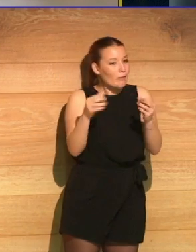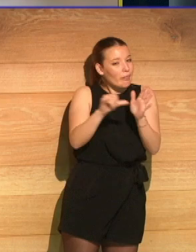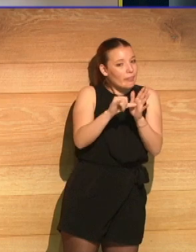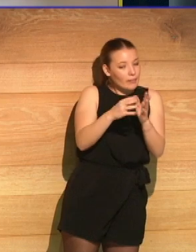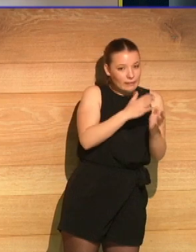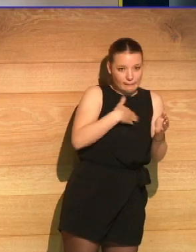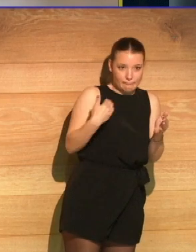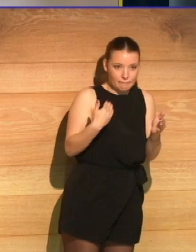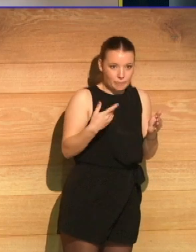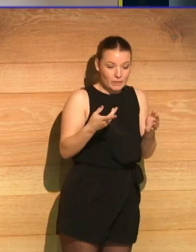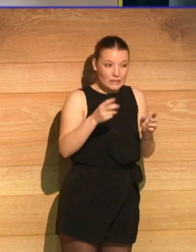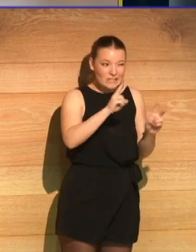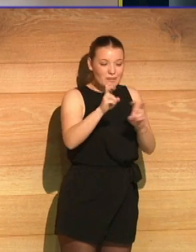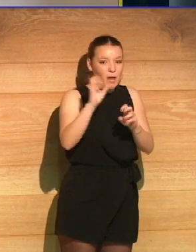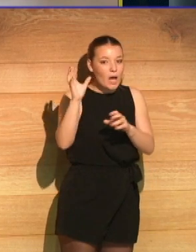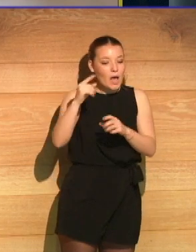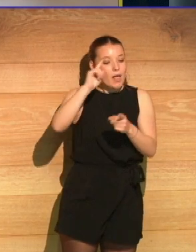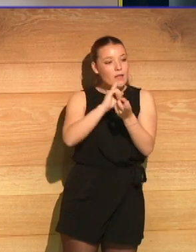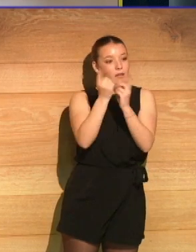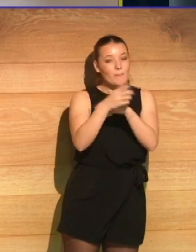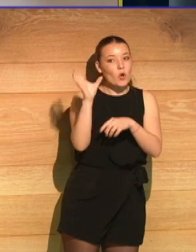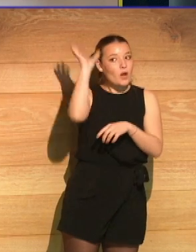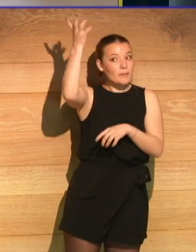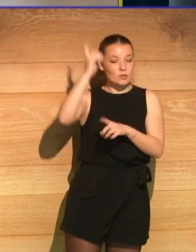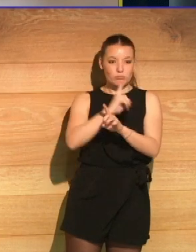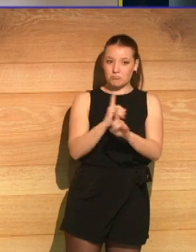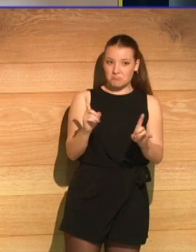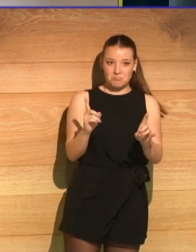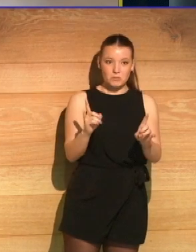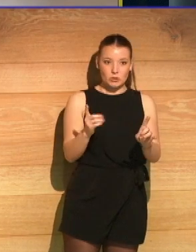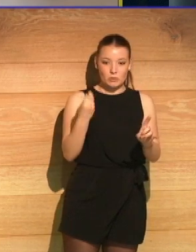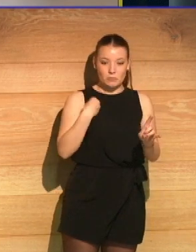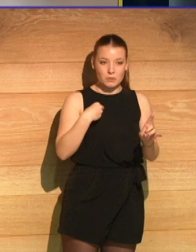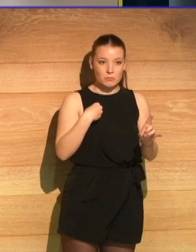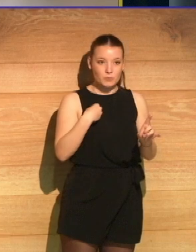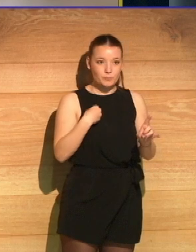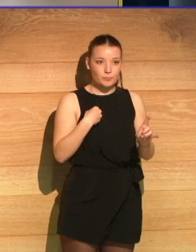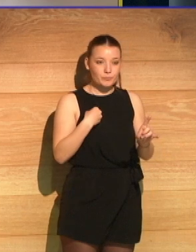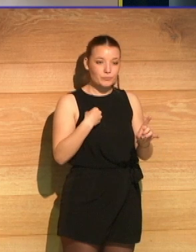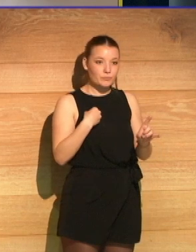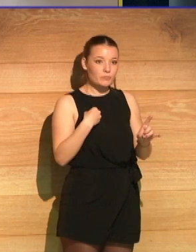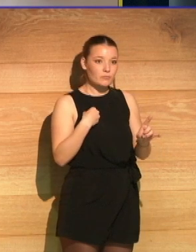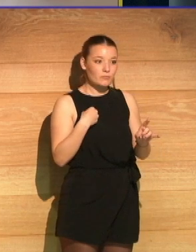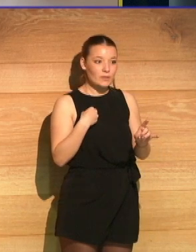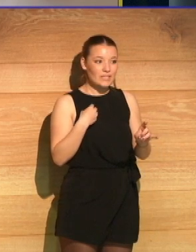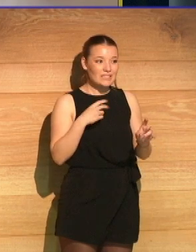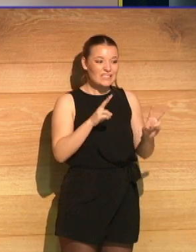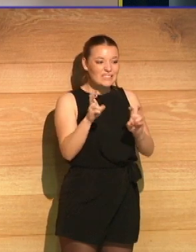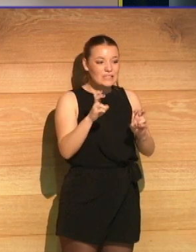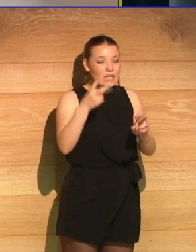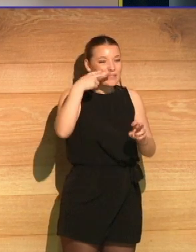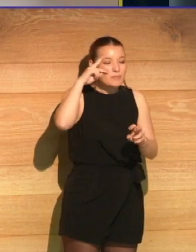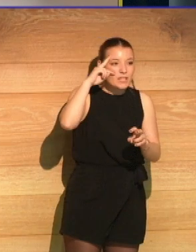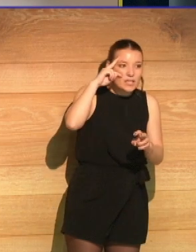no queríamos plantearla desde la divulgación científica, sino más bien desde la experiencia y un